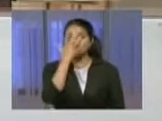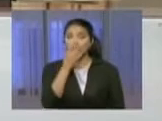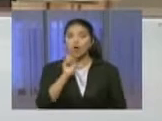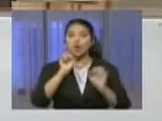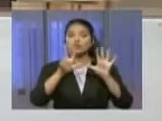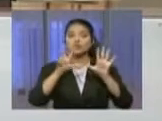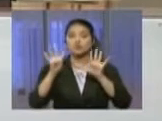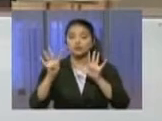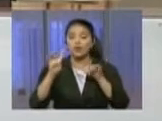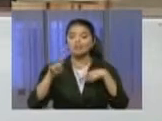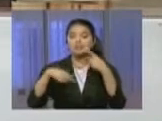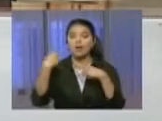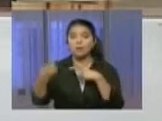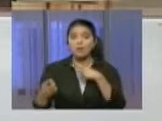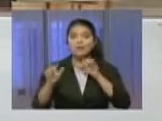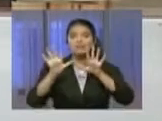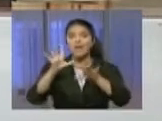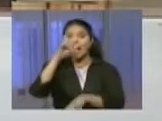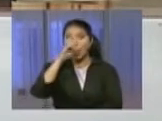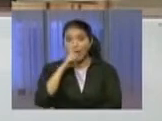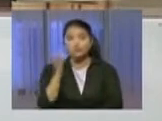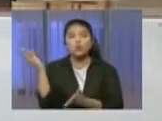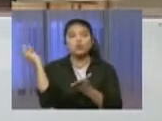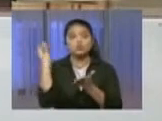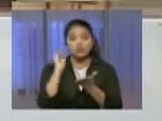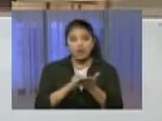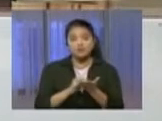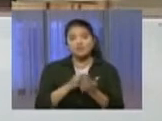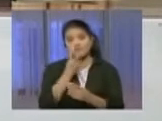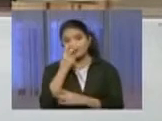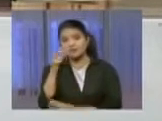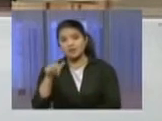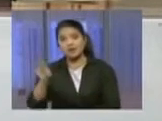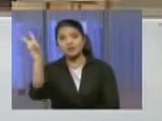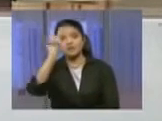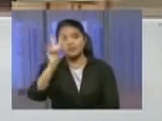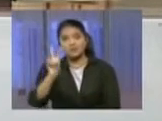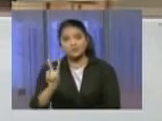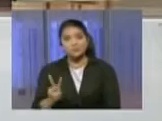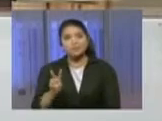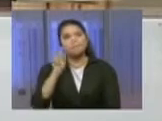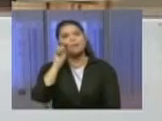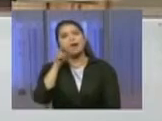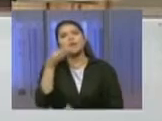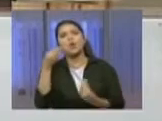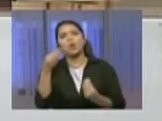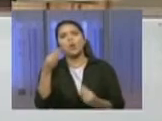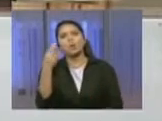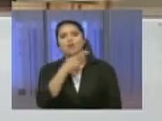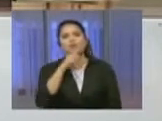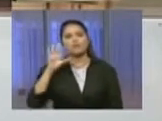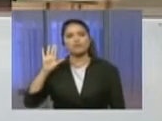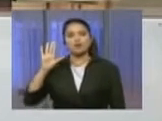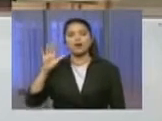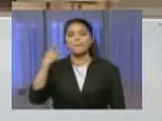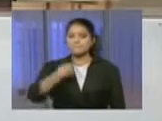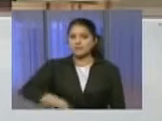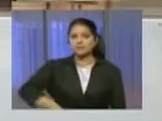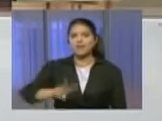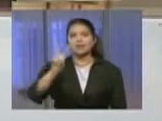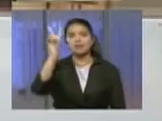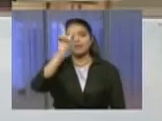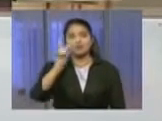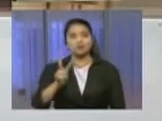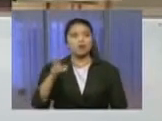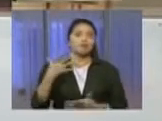10 años después volvería a Venezuela para ver cómo se juramenta como presidente de la república un